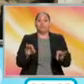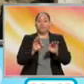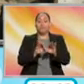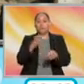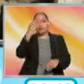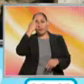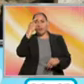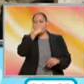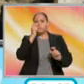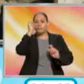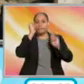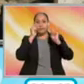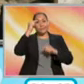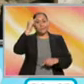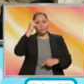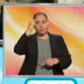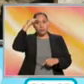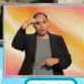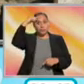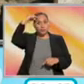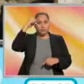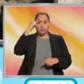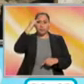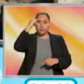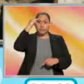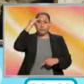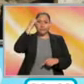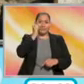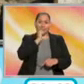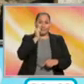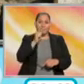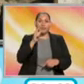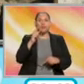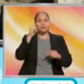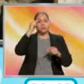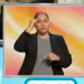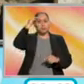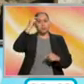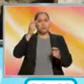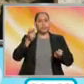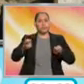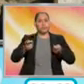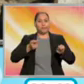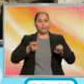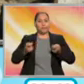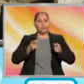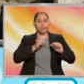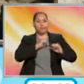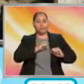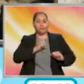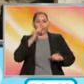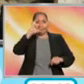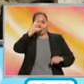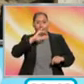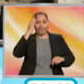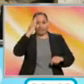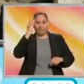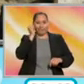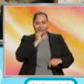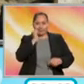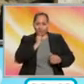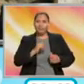en su gesticulación es la levantada de ceja, ¿no? Que era completamente dominante. Totalmente. Y una de las cosas, ¿no?